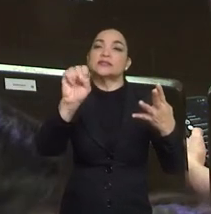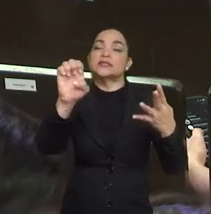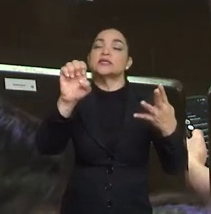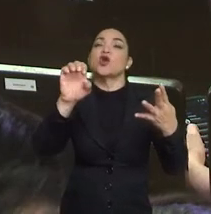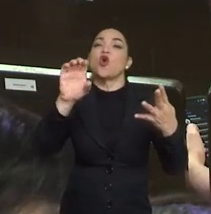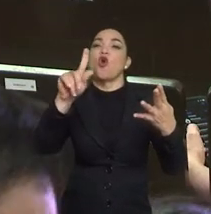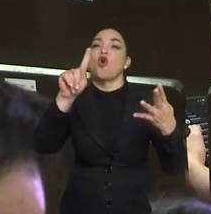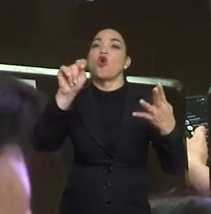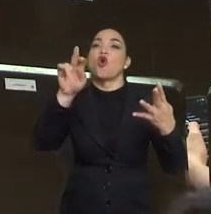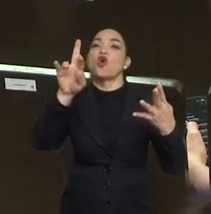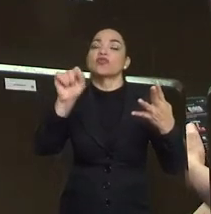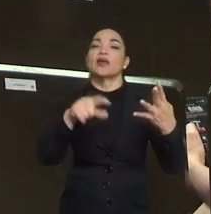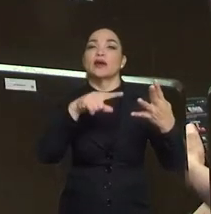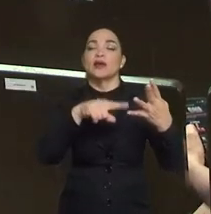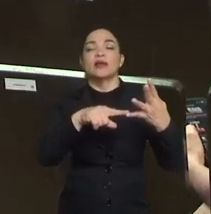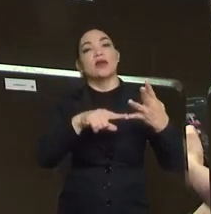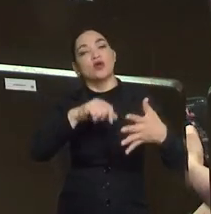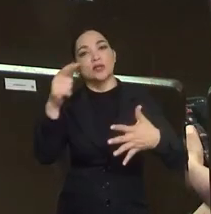Chepina Guerra,